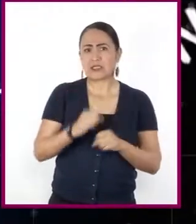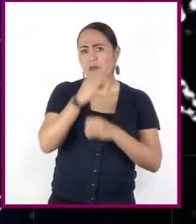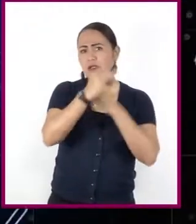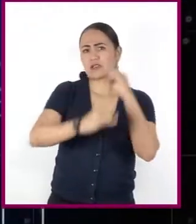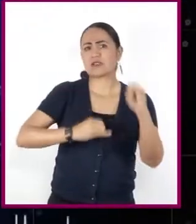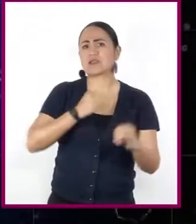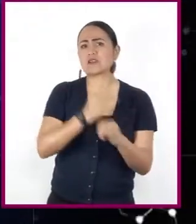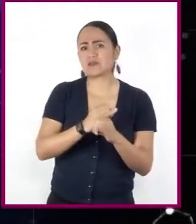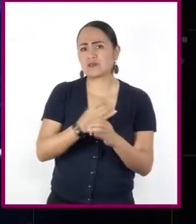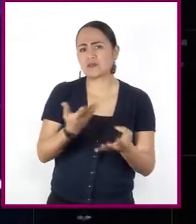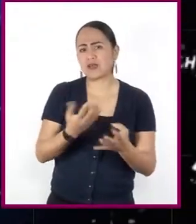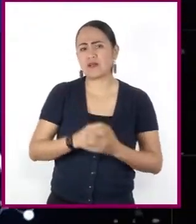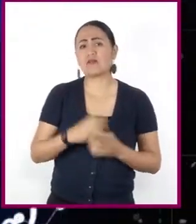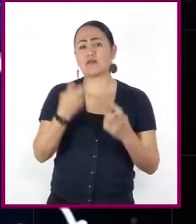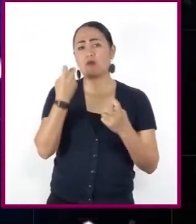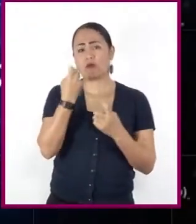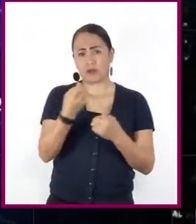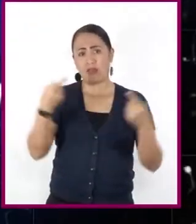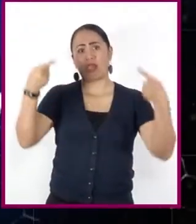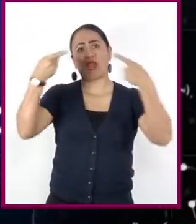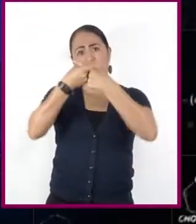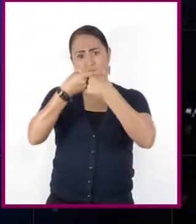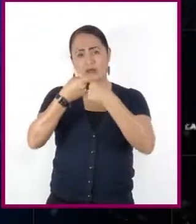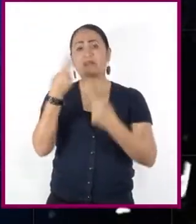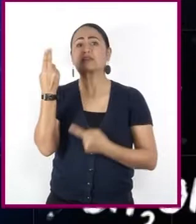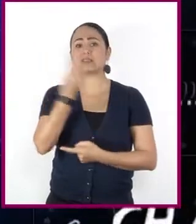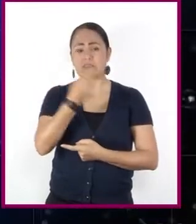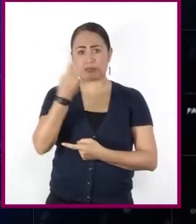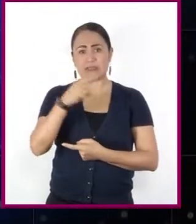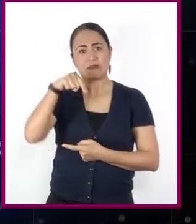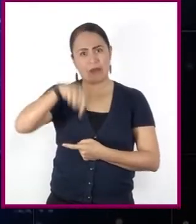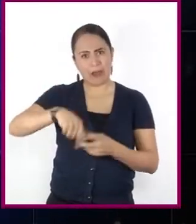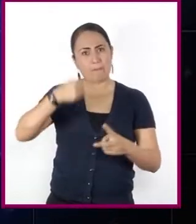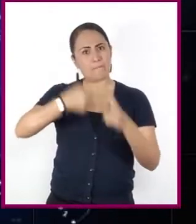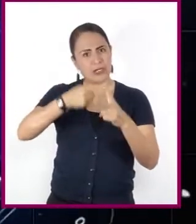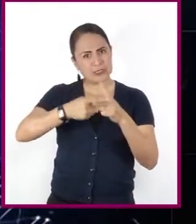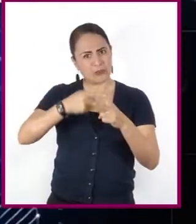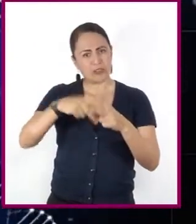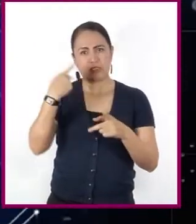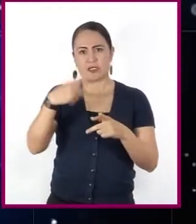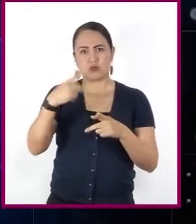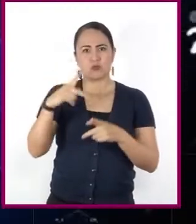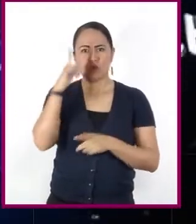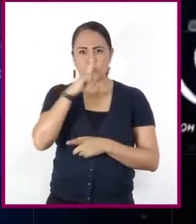Internacional. Por eso es importante dominar el idioma de las ciencias.